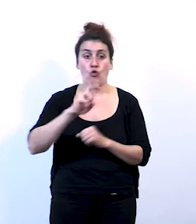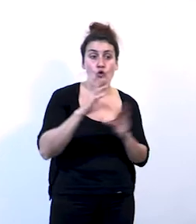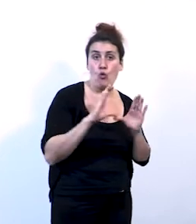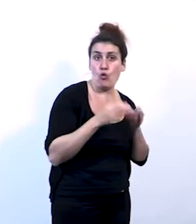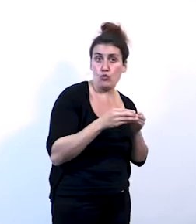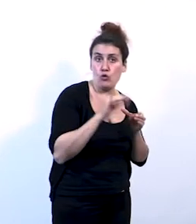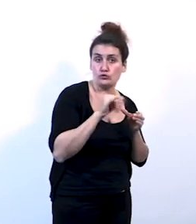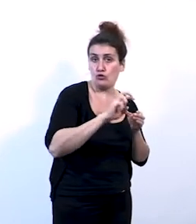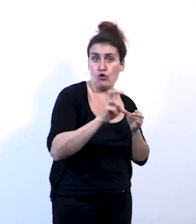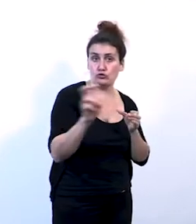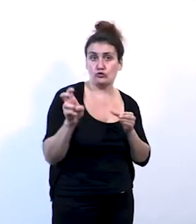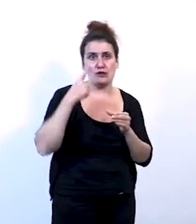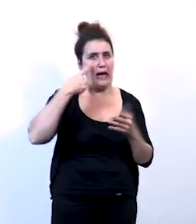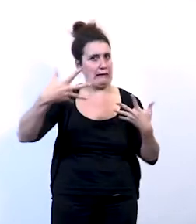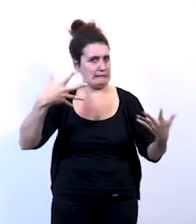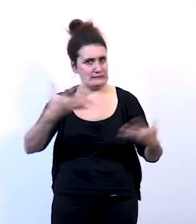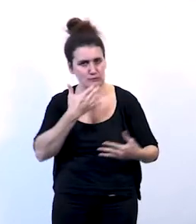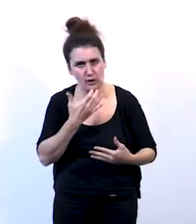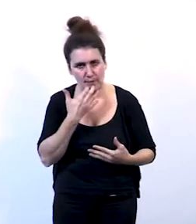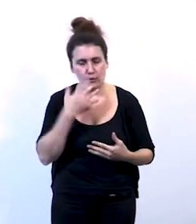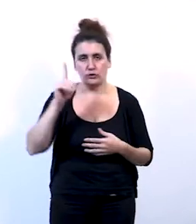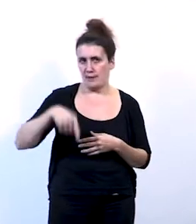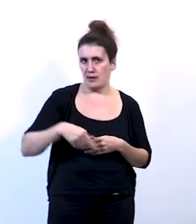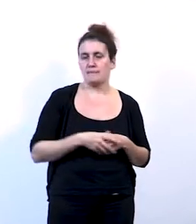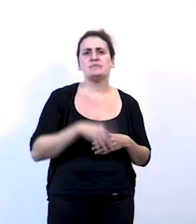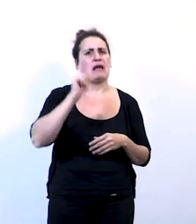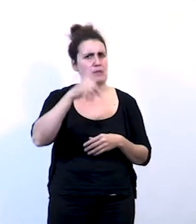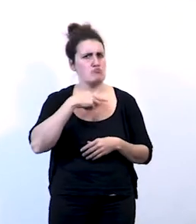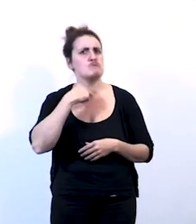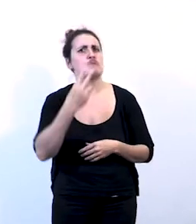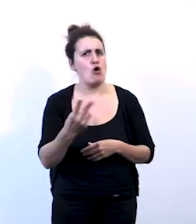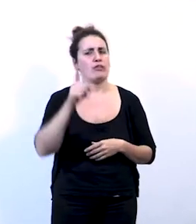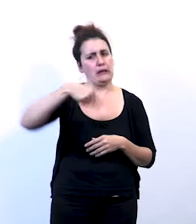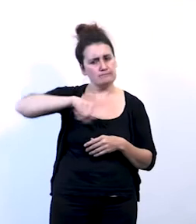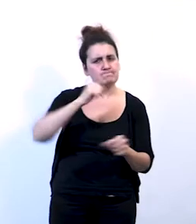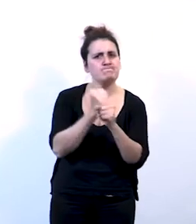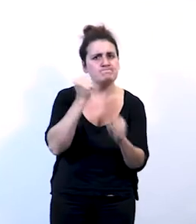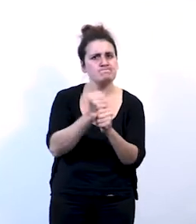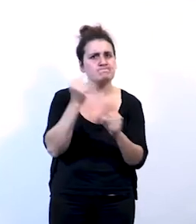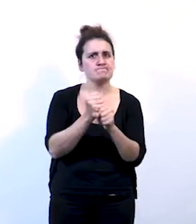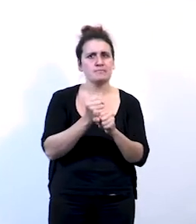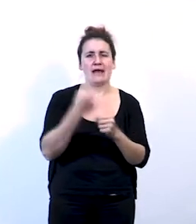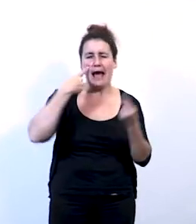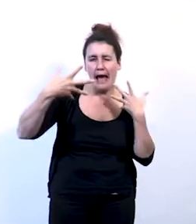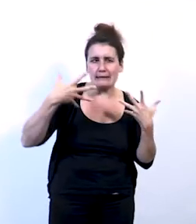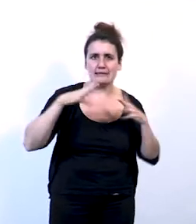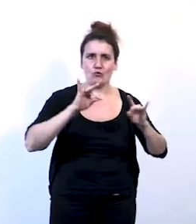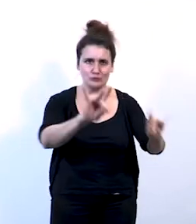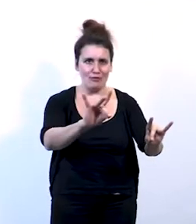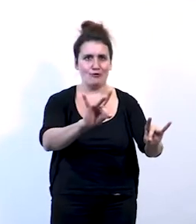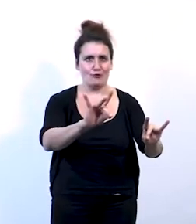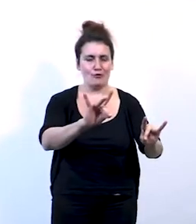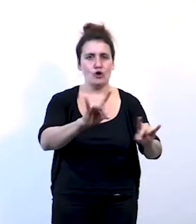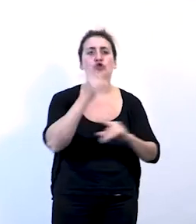grupos de artistas también, que también tienen una voz y están trabajando, están usando el arte, no solo